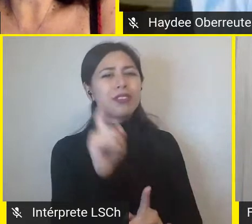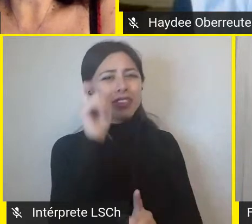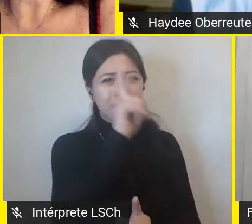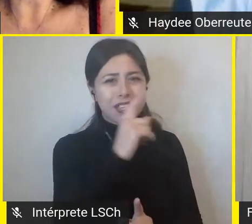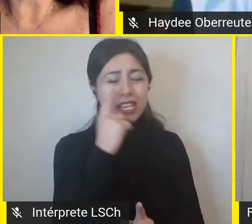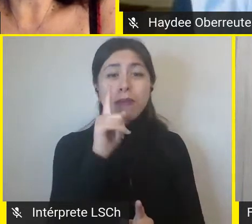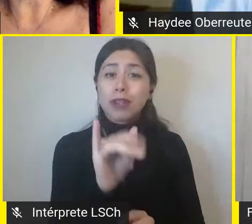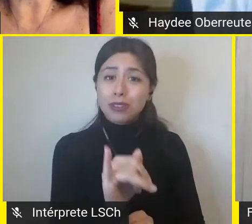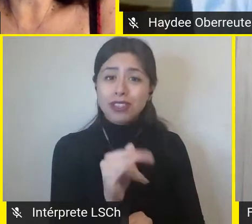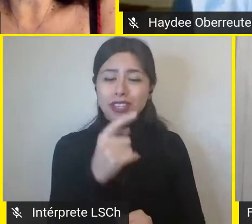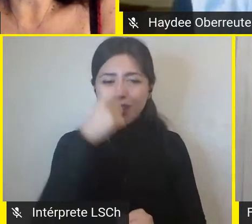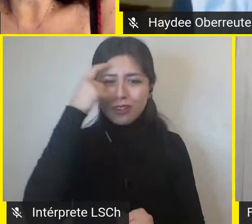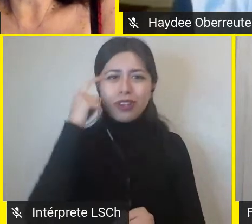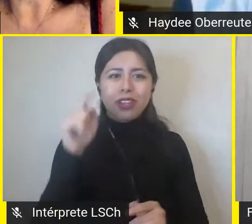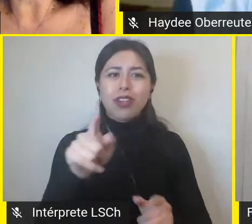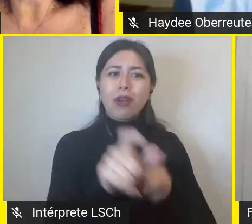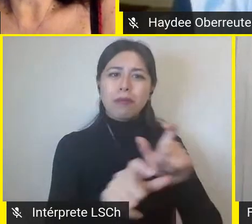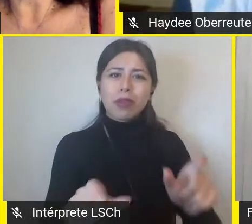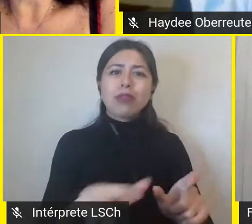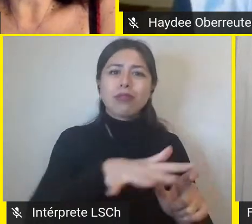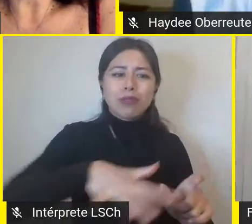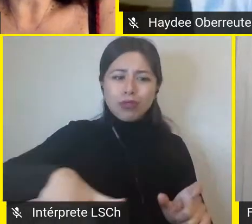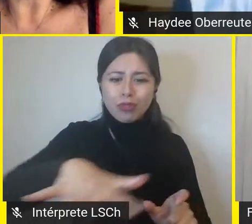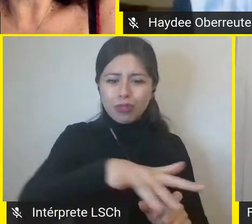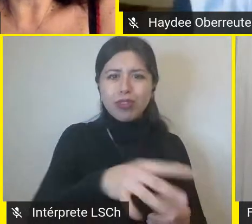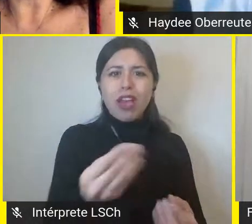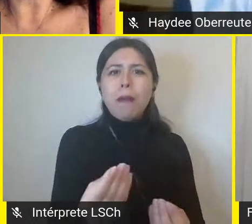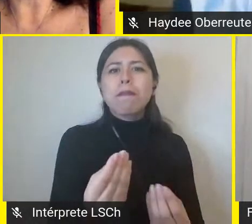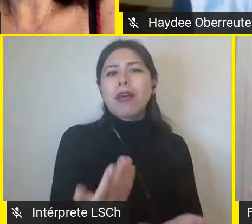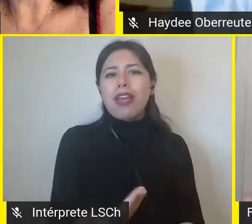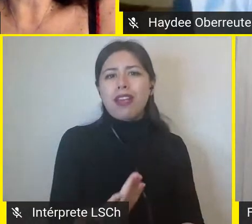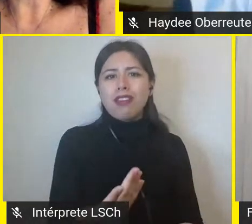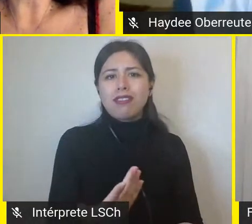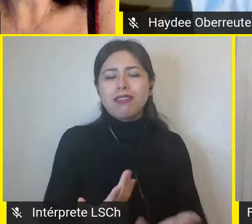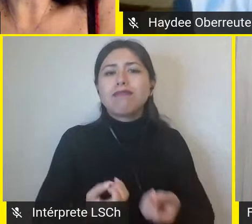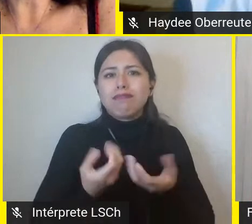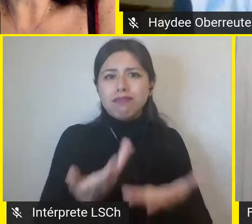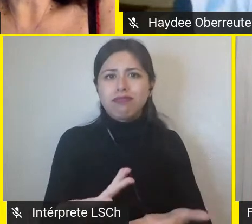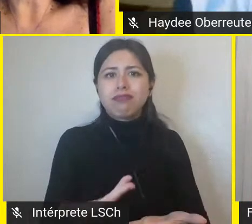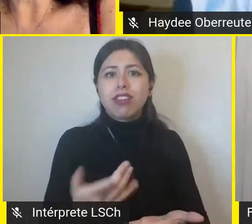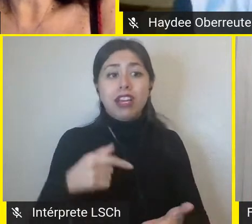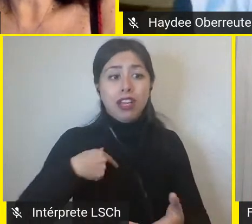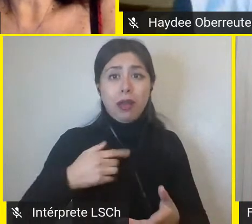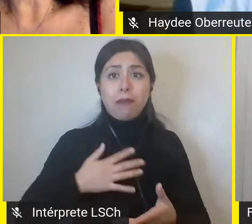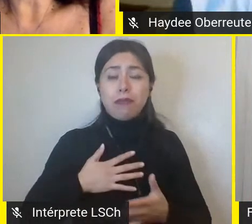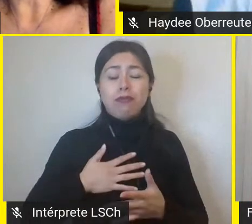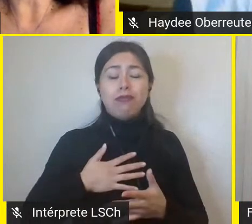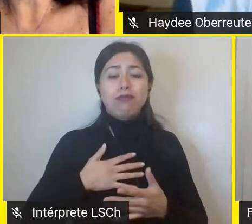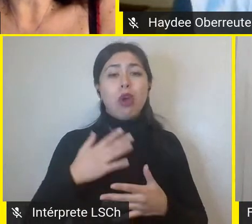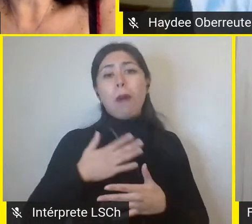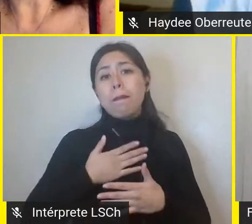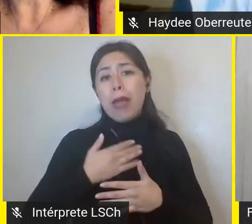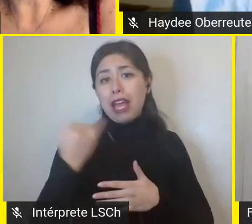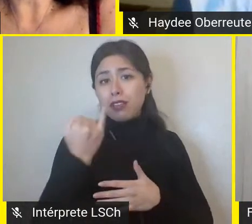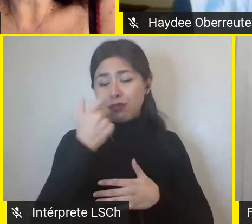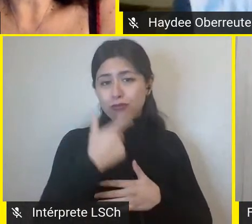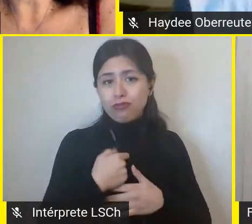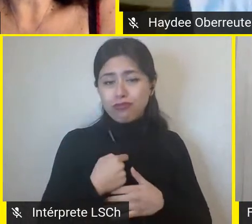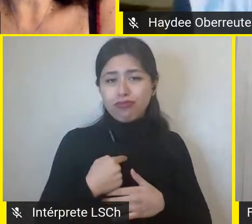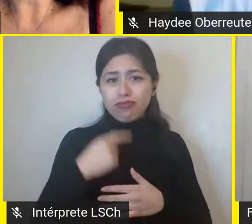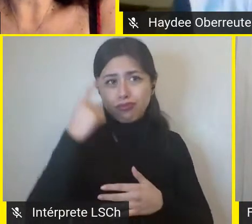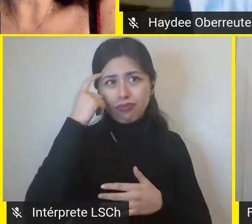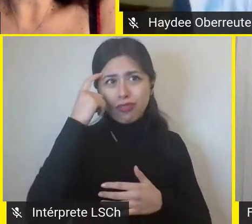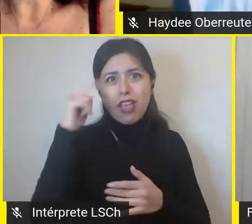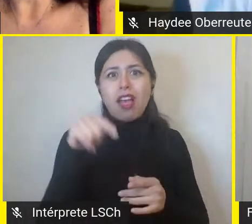mucho en los gestos sociales, sobre todo en este tipo de eventos. Y eso a mí me han hecho un constructo totalmente personal y me motiva mucho a